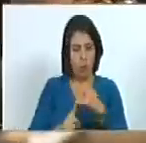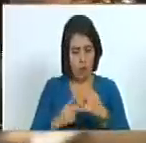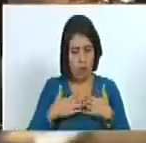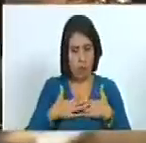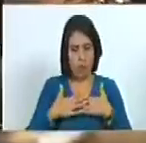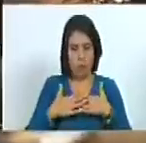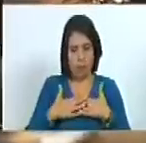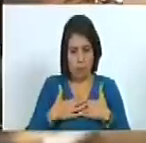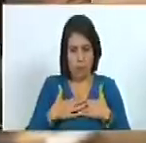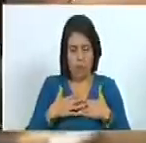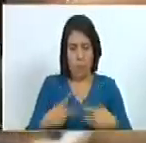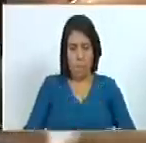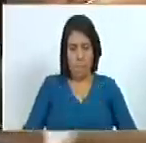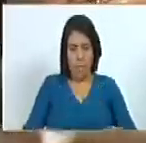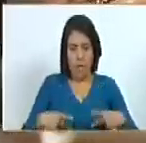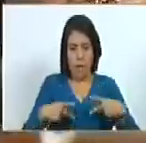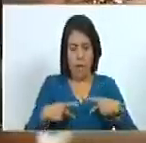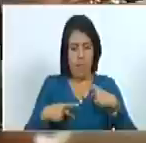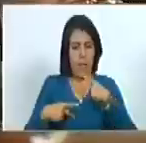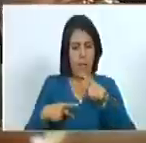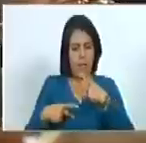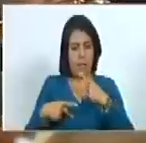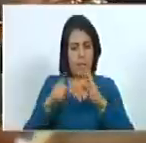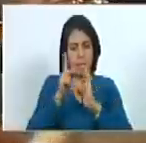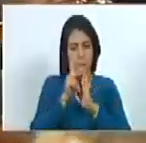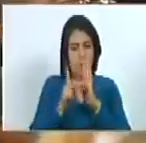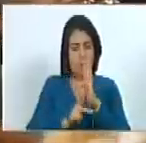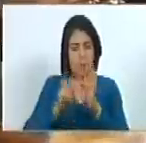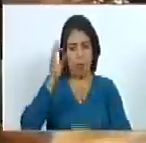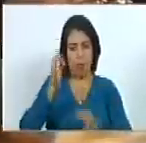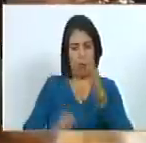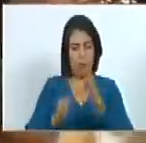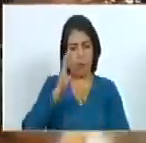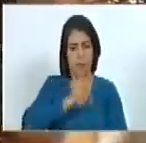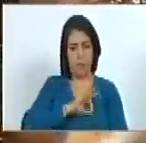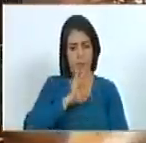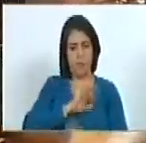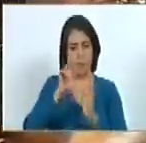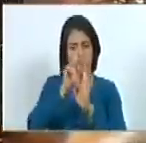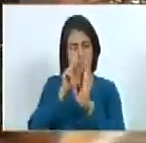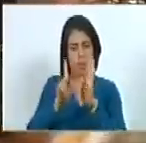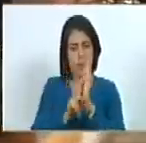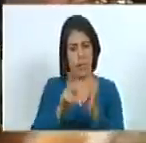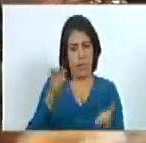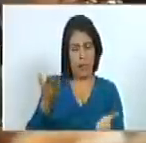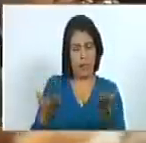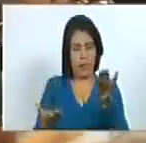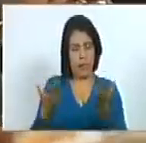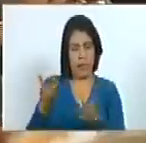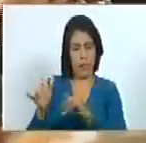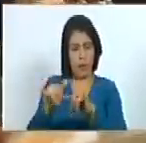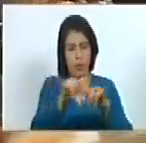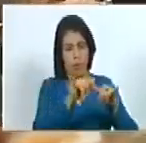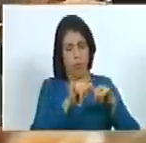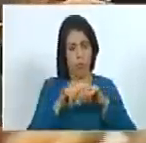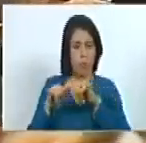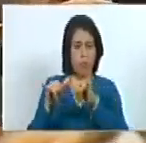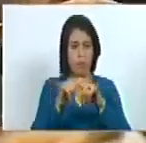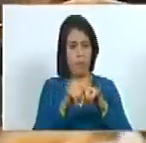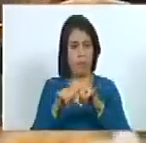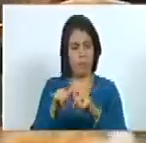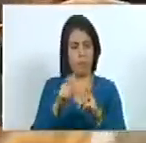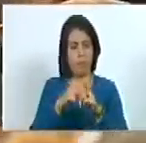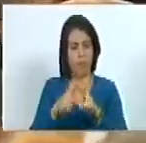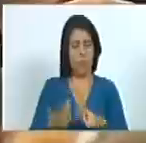aliento, apostó por los principios de justicia social, por los principios de equidad, por los principios de igualdad, y fue